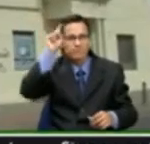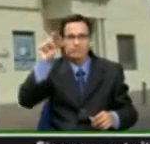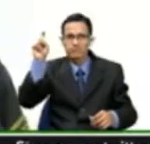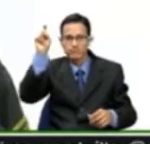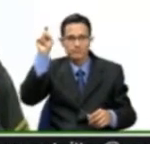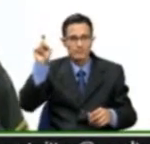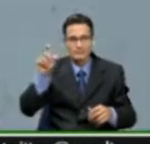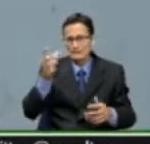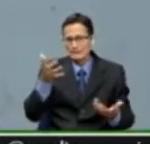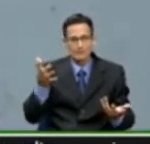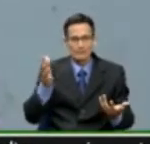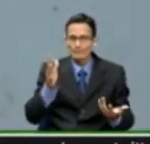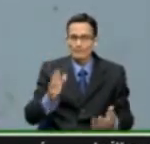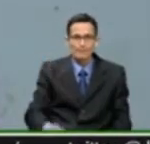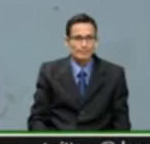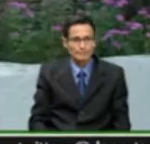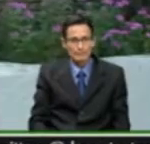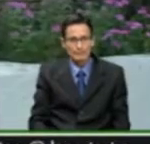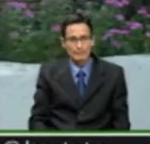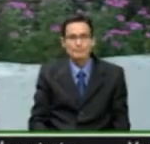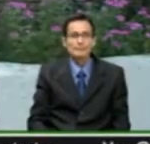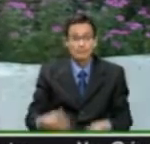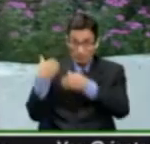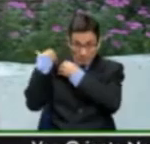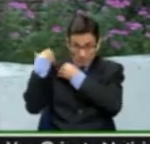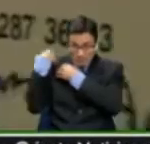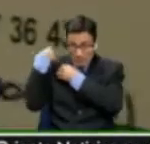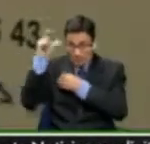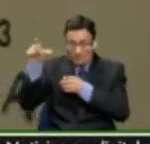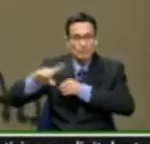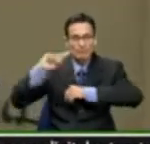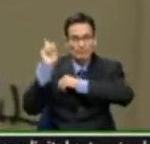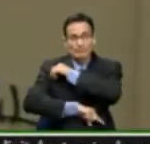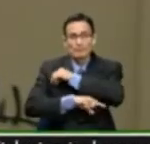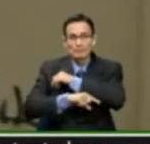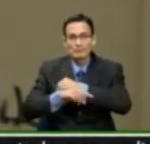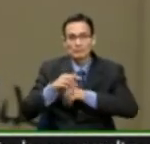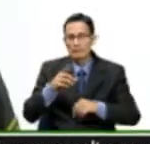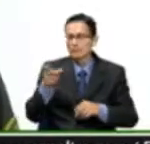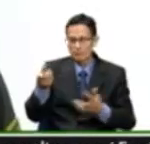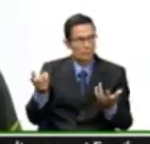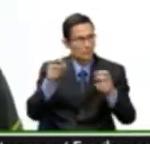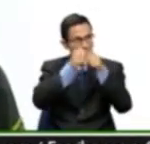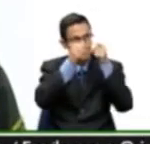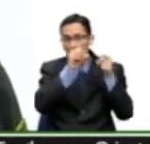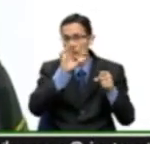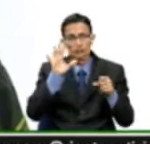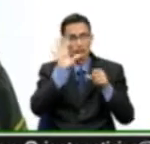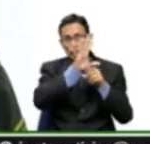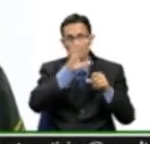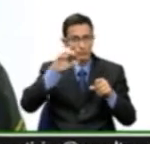de partidos políticos. Aseguró que los responsables serán sancionados penalmente por daño en bien ajeno y bienes del Estado. Esos son mismos